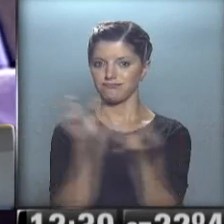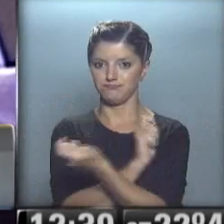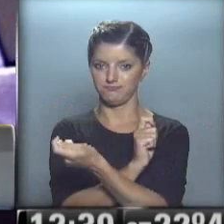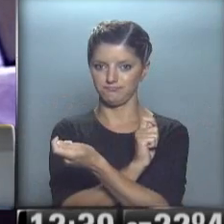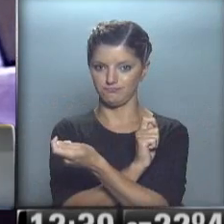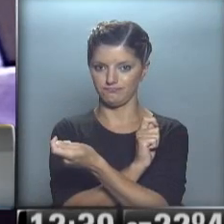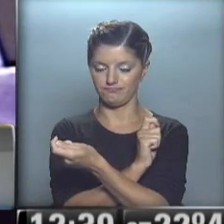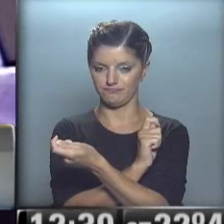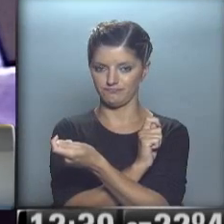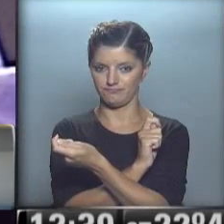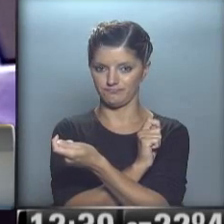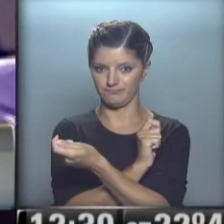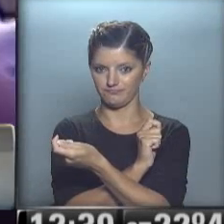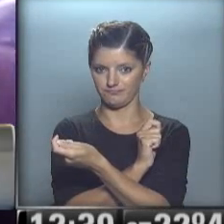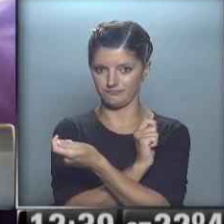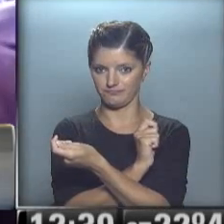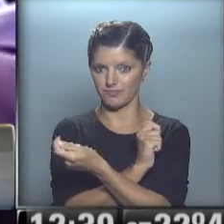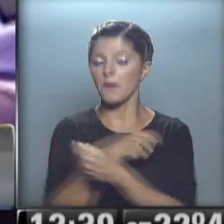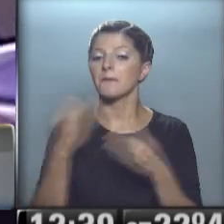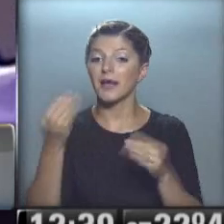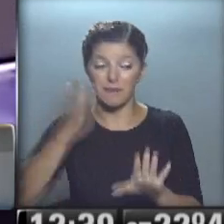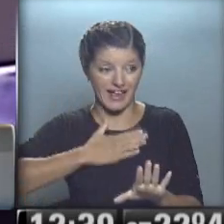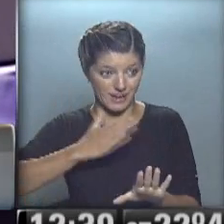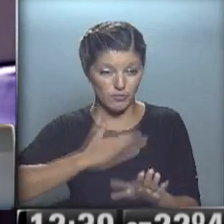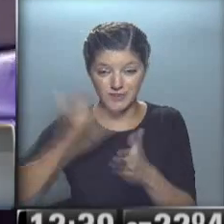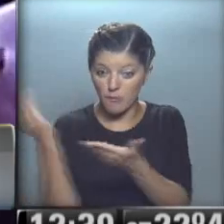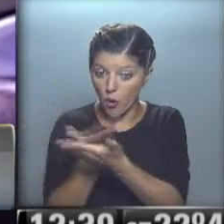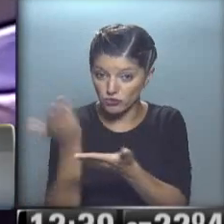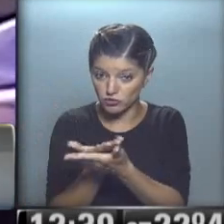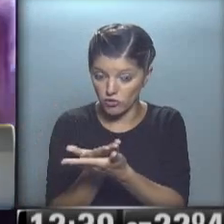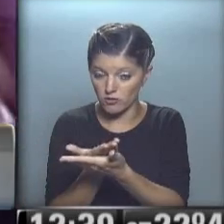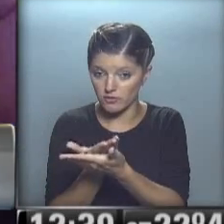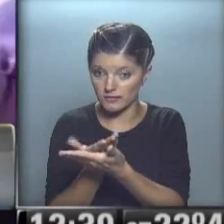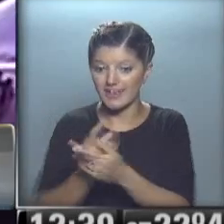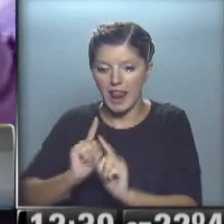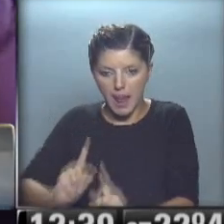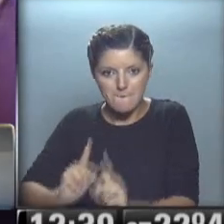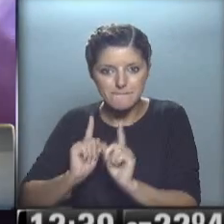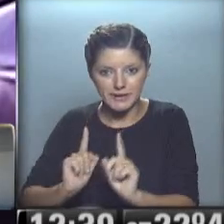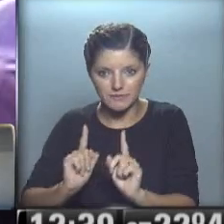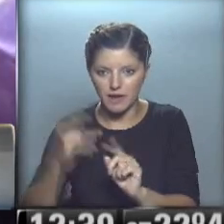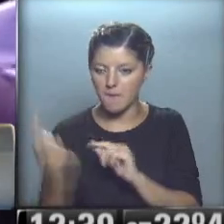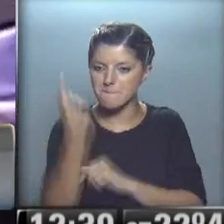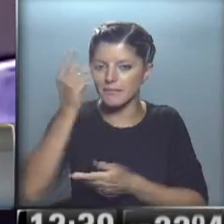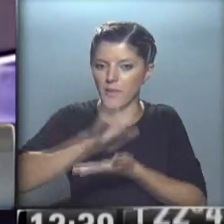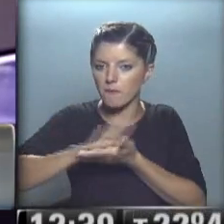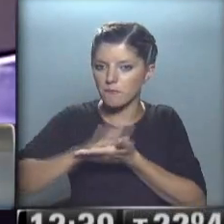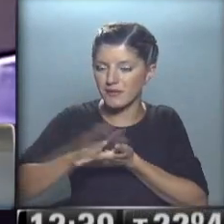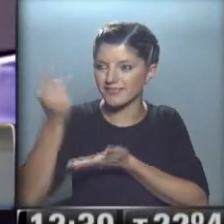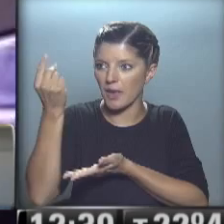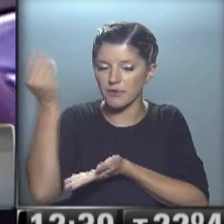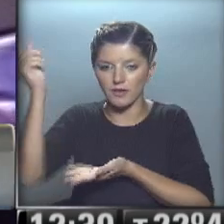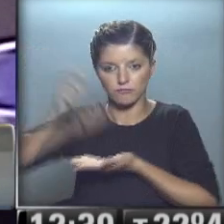logrando que nuestras materias primas que han sido la principal fuente de